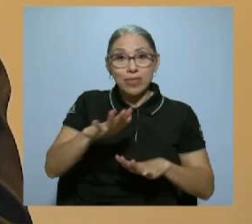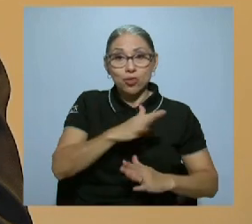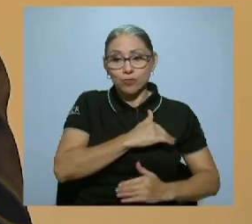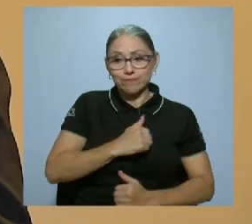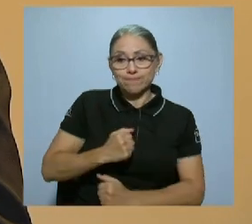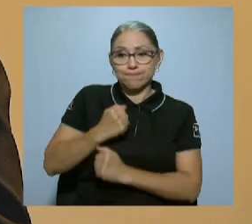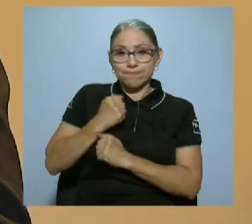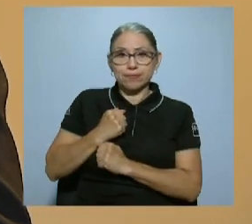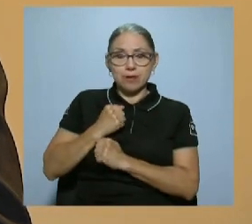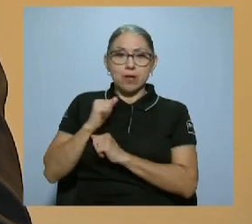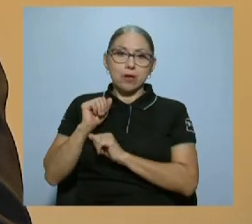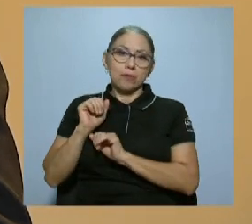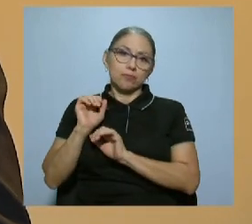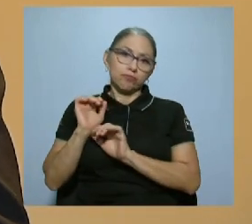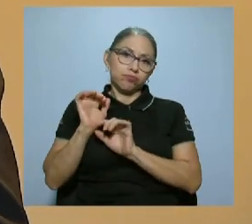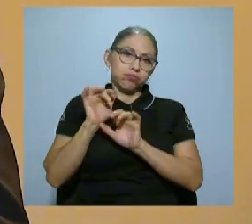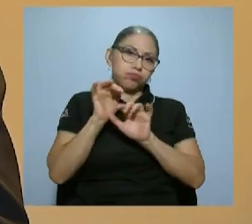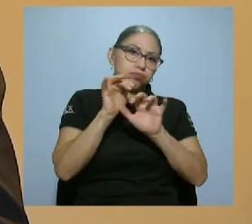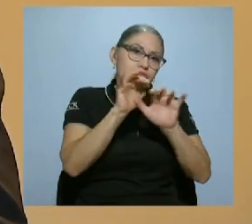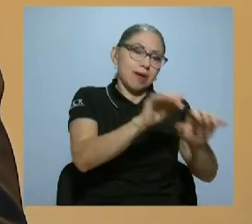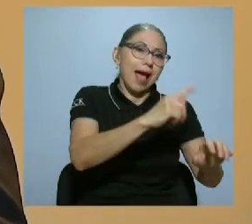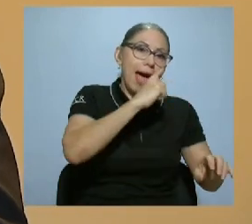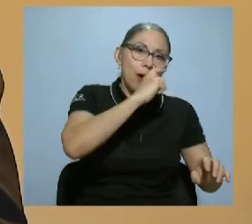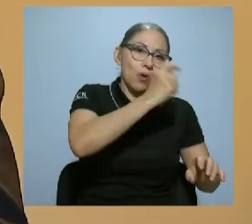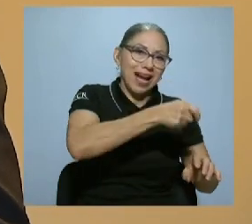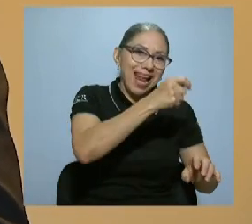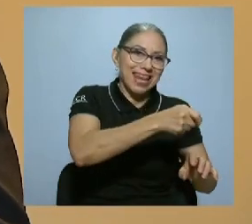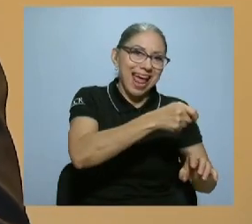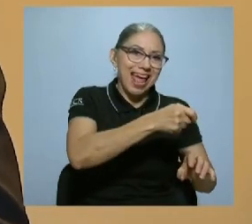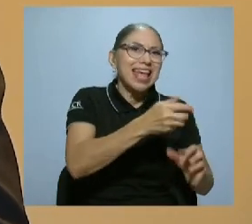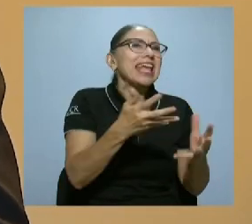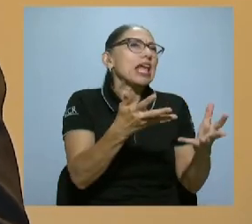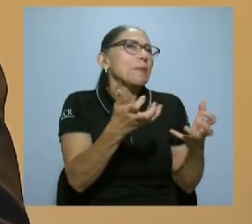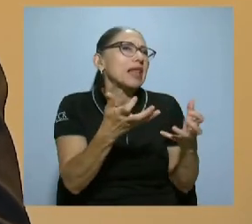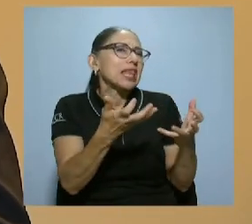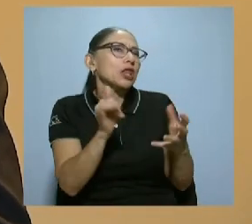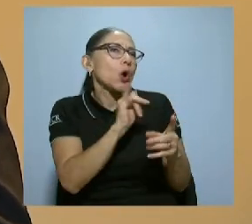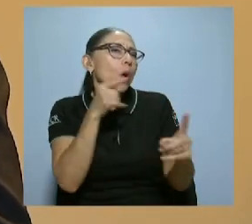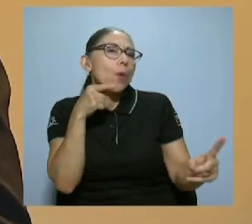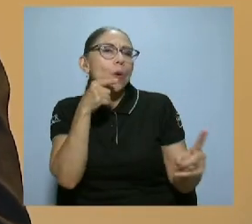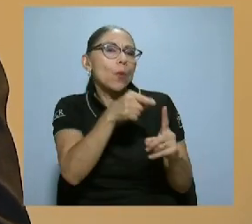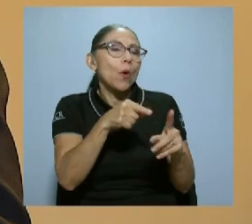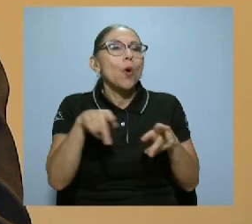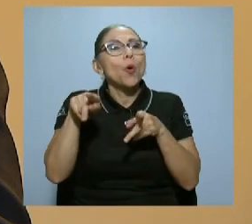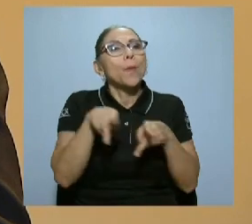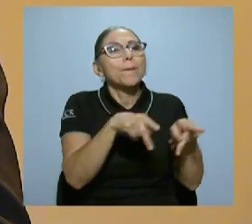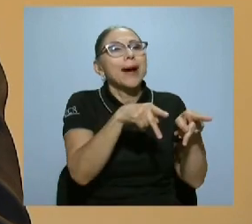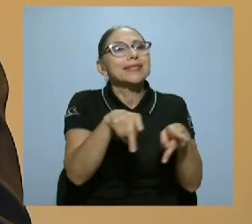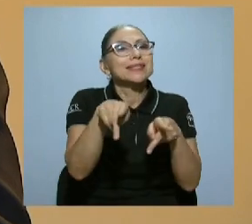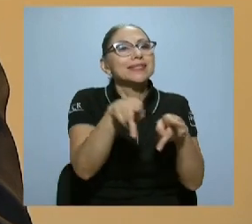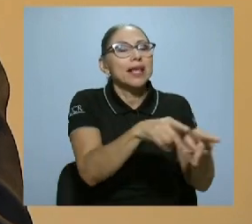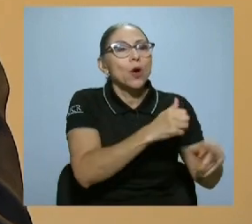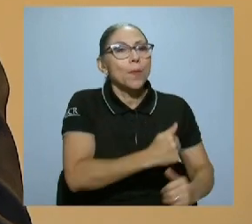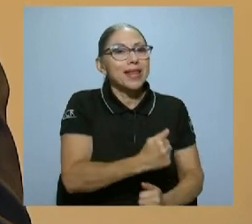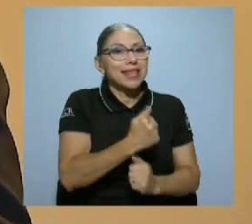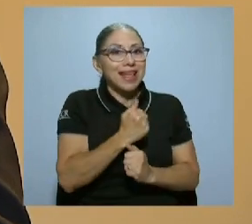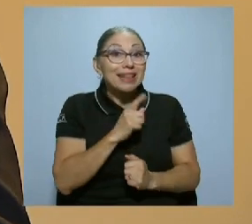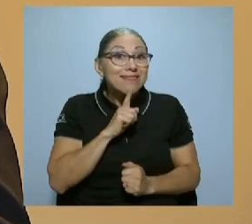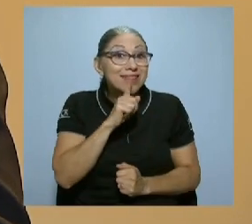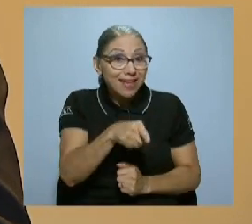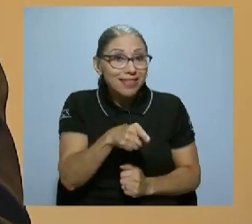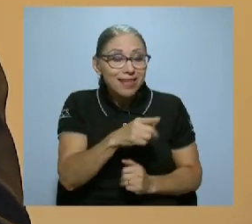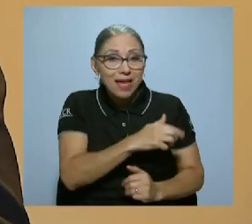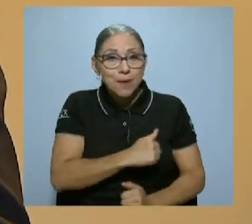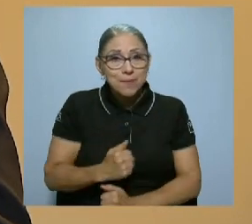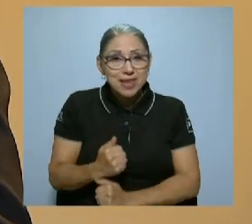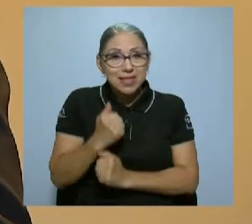hacia Ucrania, que pretendió que fuera casi un paseo militar, de ver a los militares rusos, habían analizado